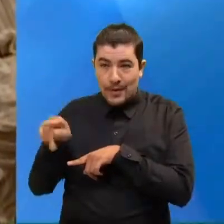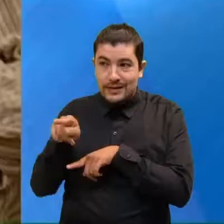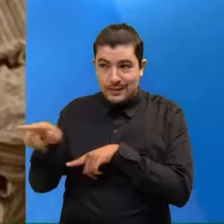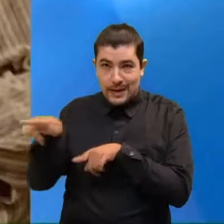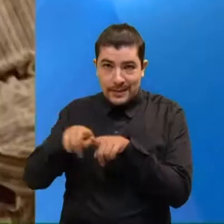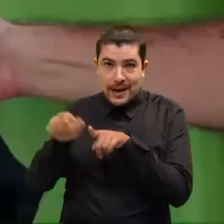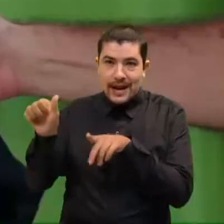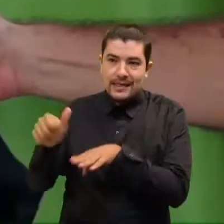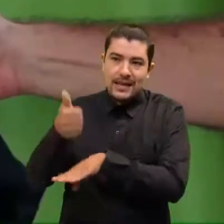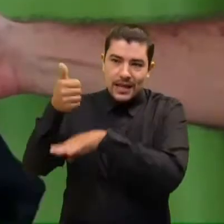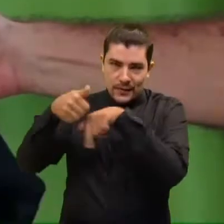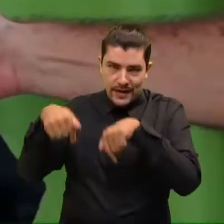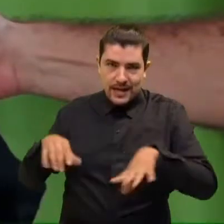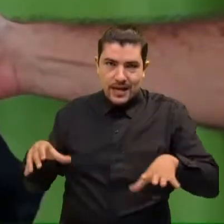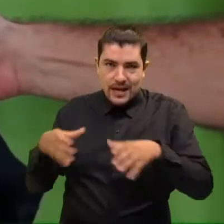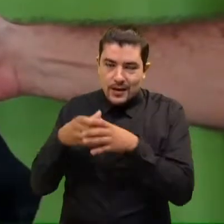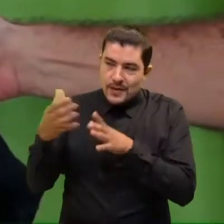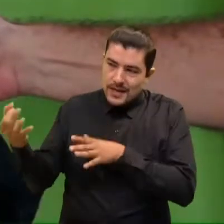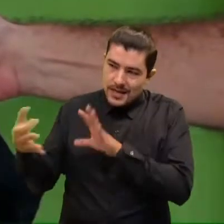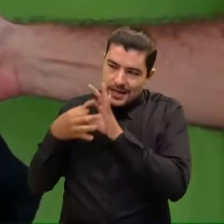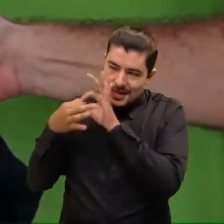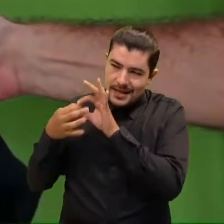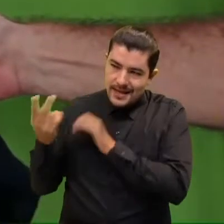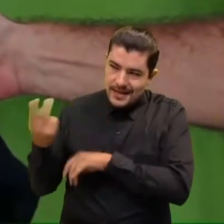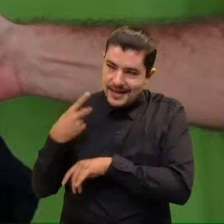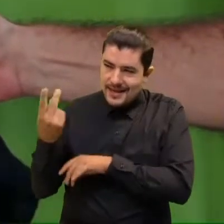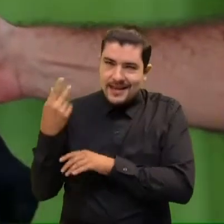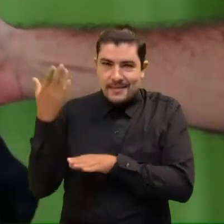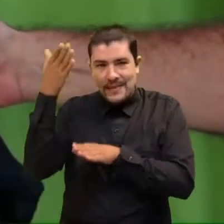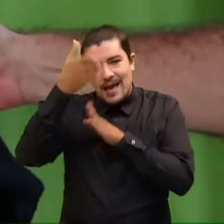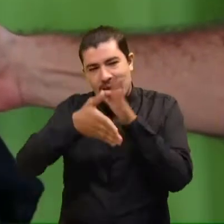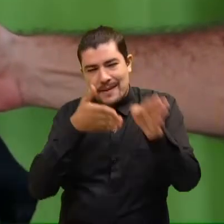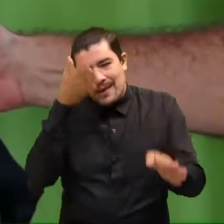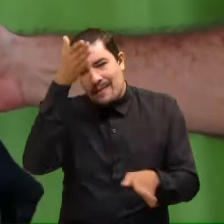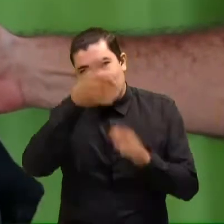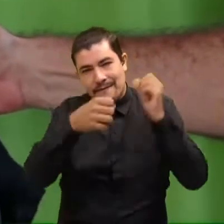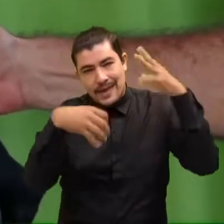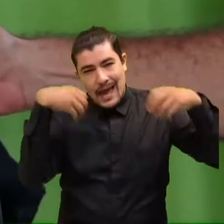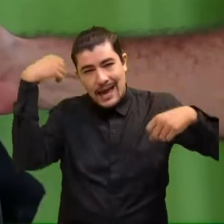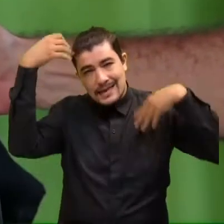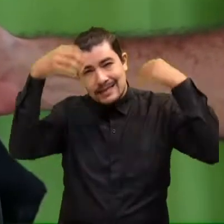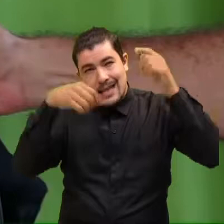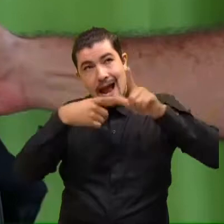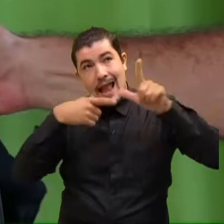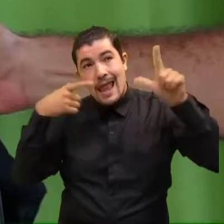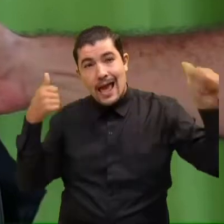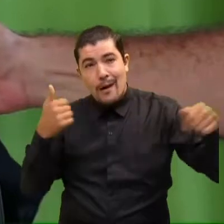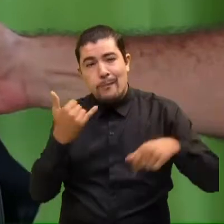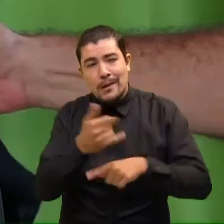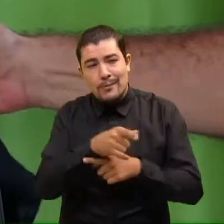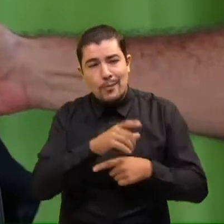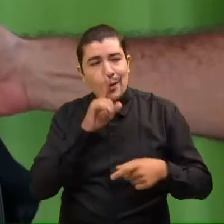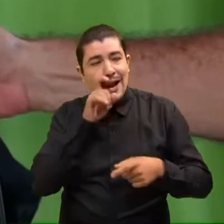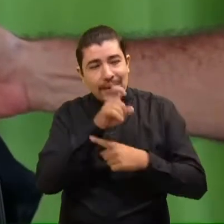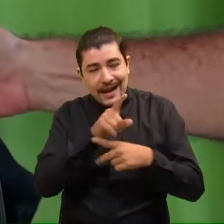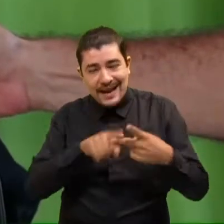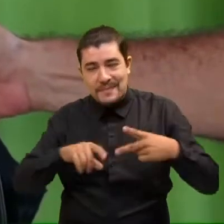Agataes. Entonces con ella íbamos mucho a fiestas, íbamos lejísimos por allá, fiestas en Bucaramanga, en Bogotá,